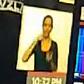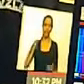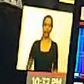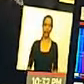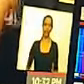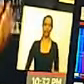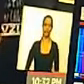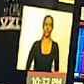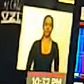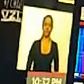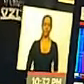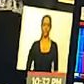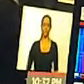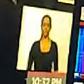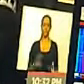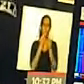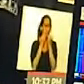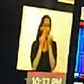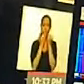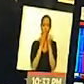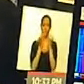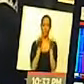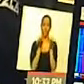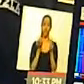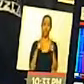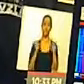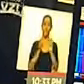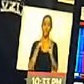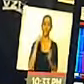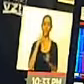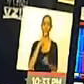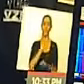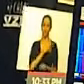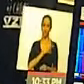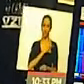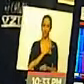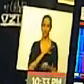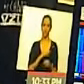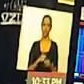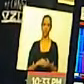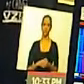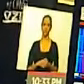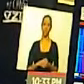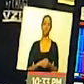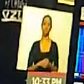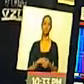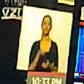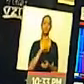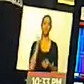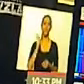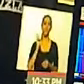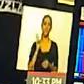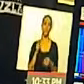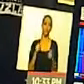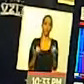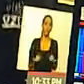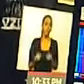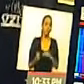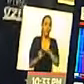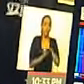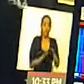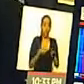esa necesaria zozobra en el ámbito político y en el ámbito social en la sociedad venezolana. Ahora bien, yo les